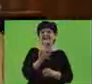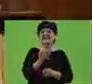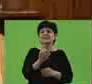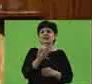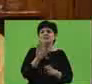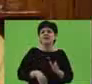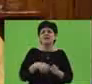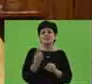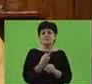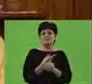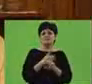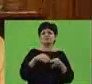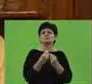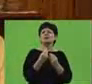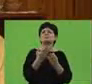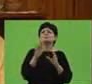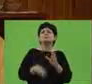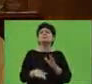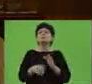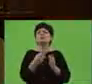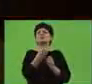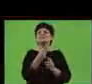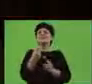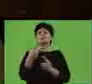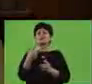¿Bajaste en total cuánto? 132 kilos.